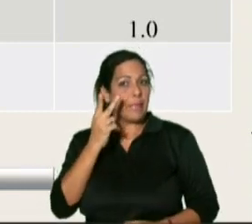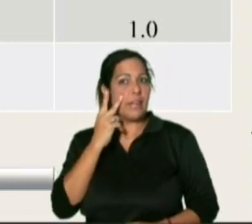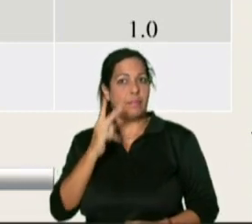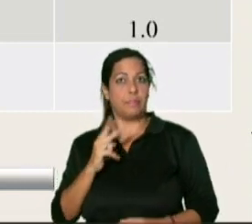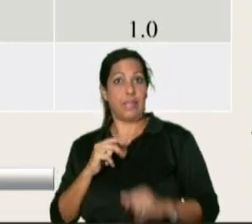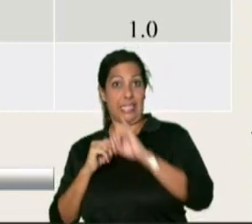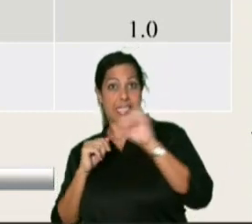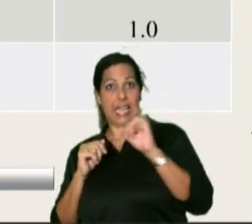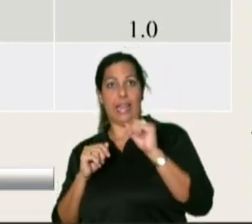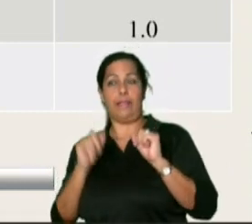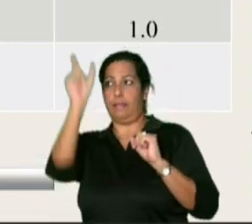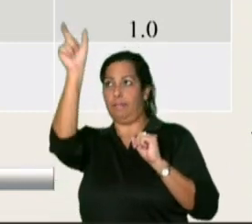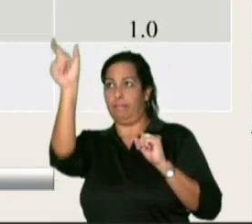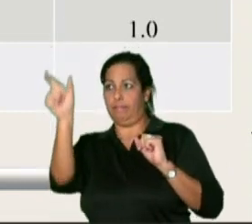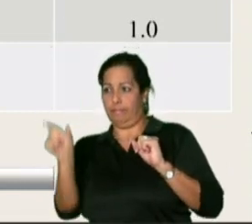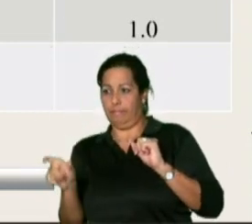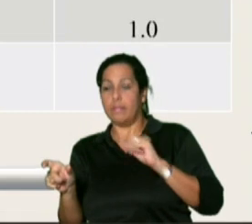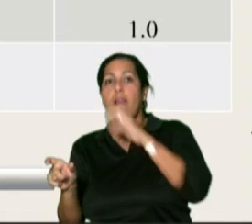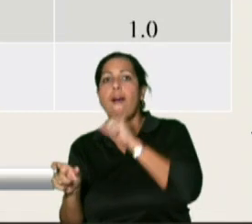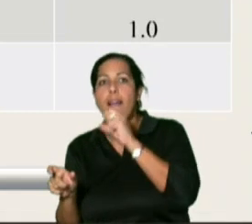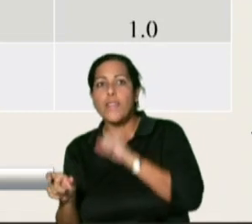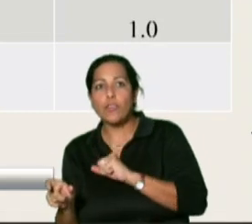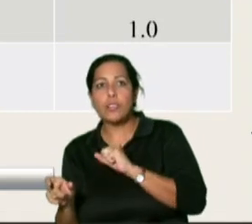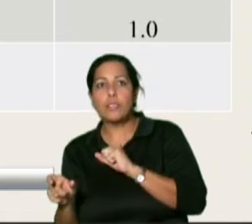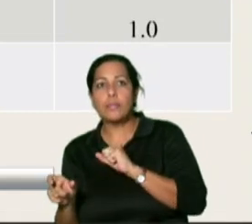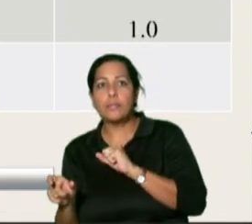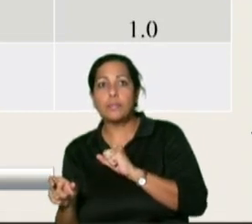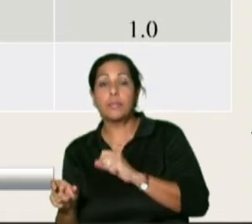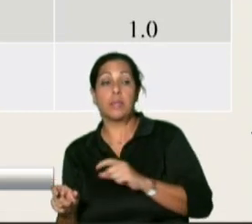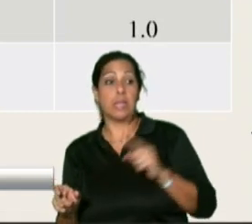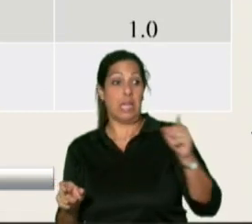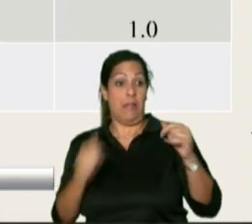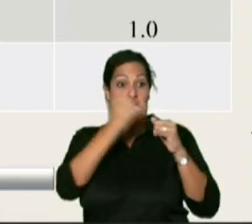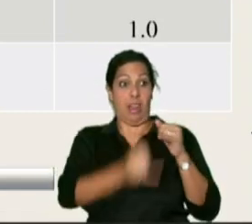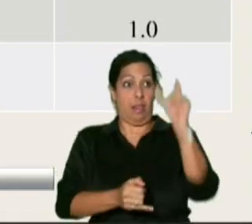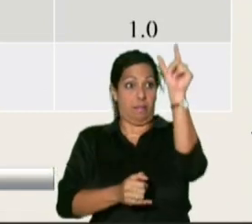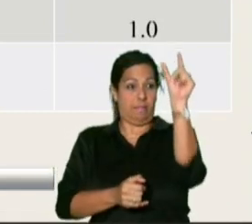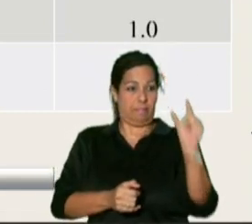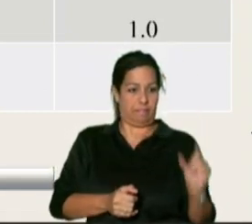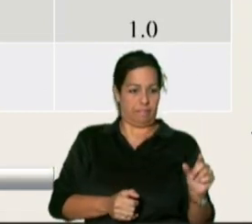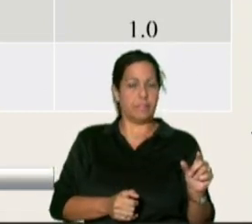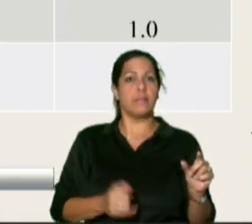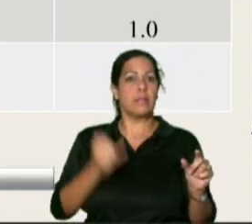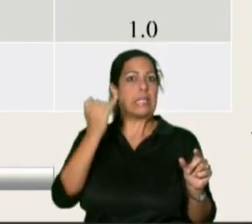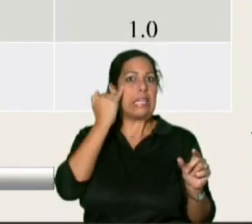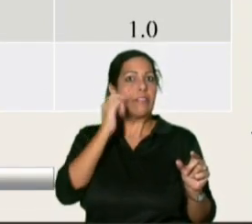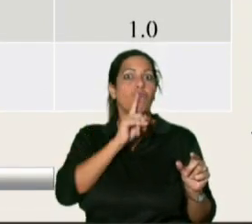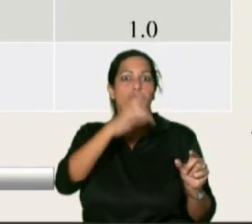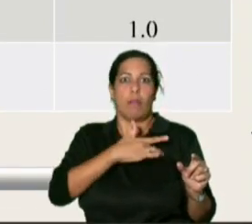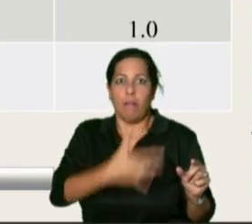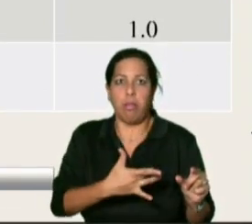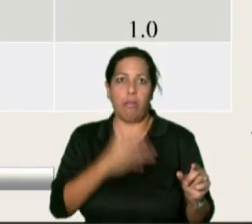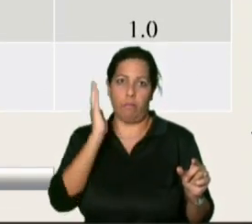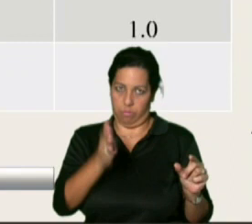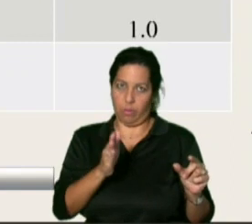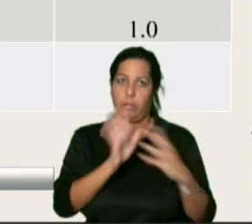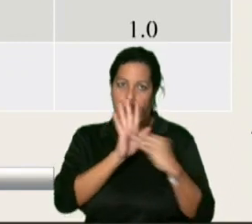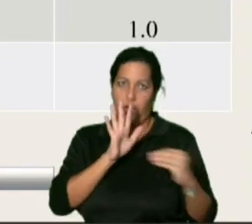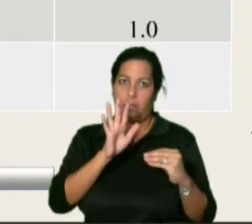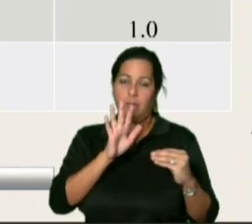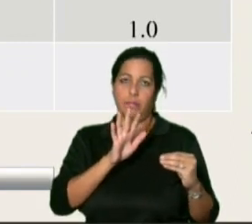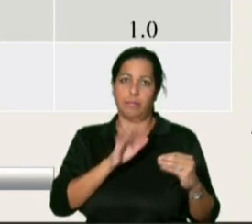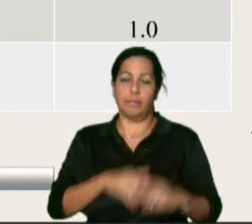extrema izquierda tienen los grupos de edad y al final tienen ese riesgo relativo. Lo que puede verse claramente es que en